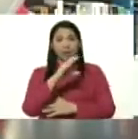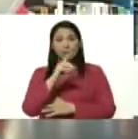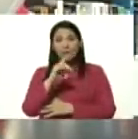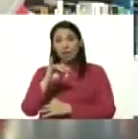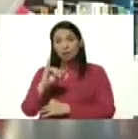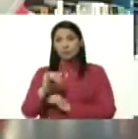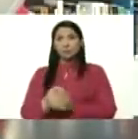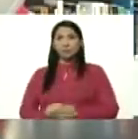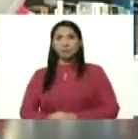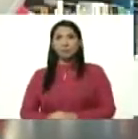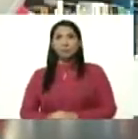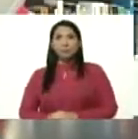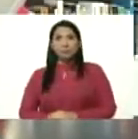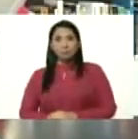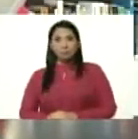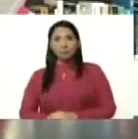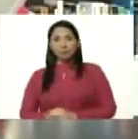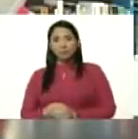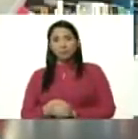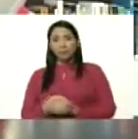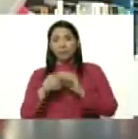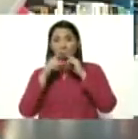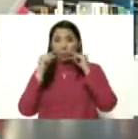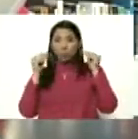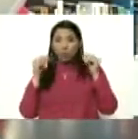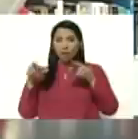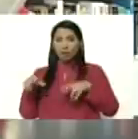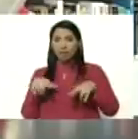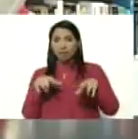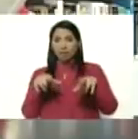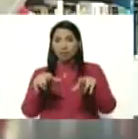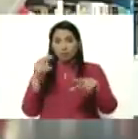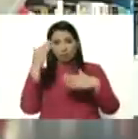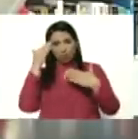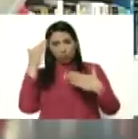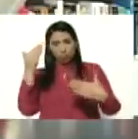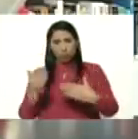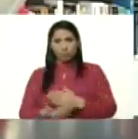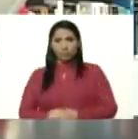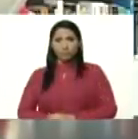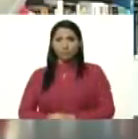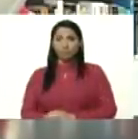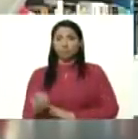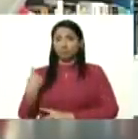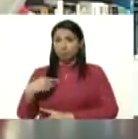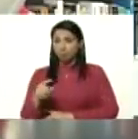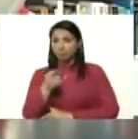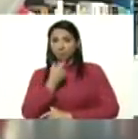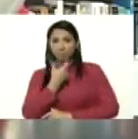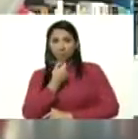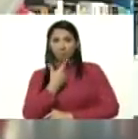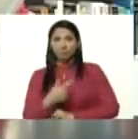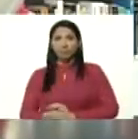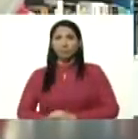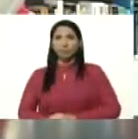CDI de Boca de Río. Mis saludos. Ya tiene su tratamiento.